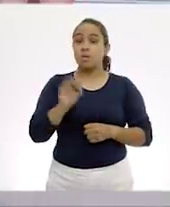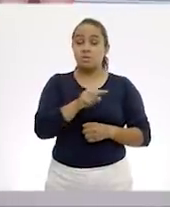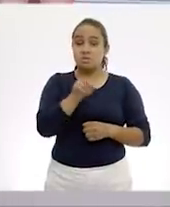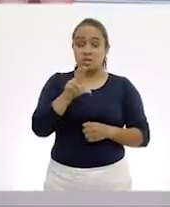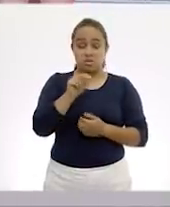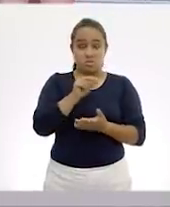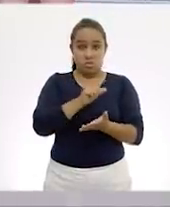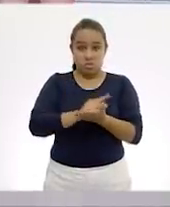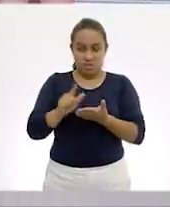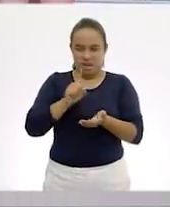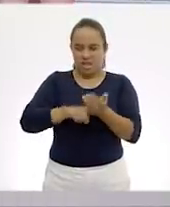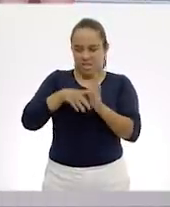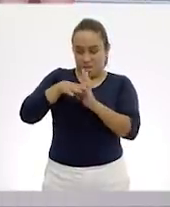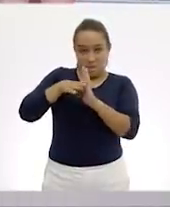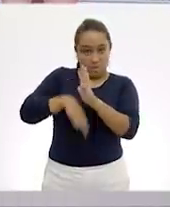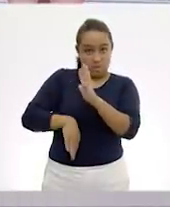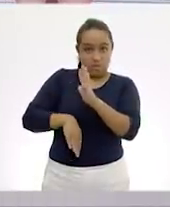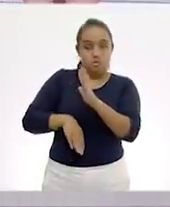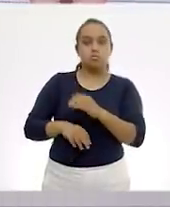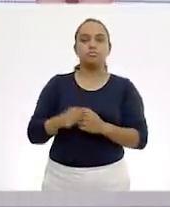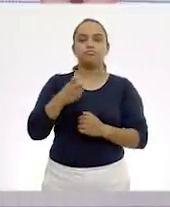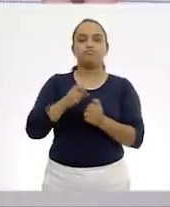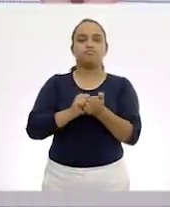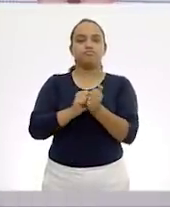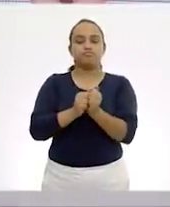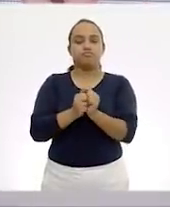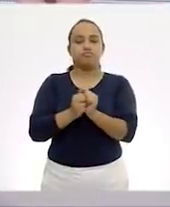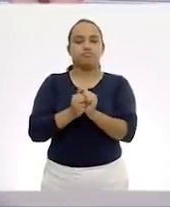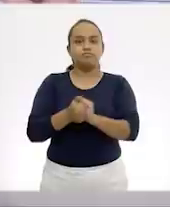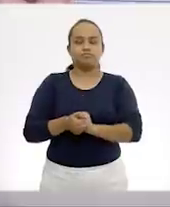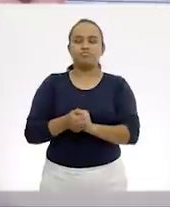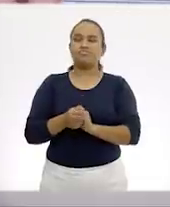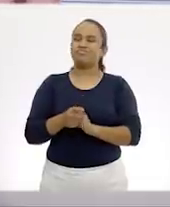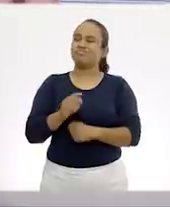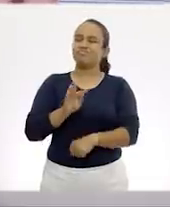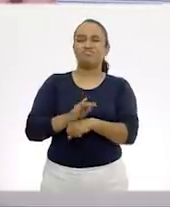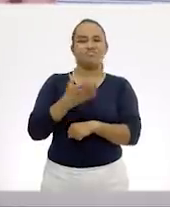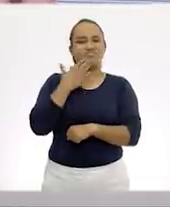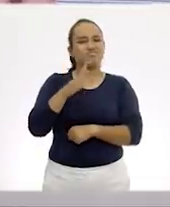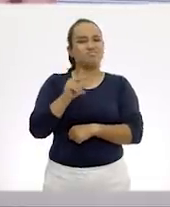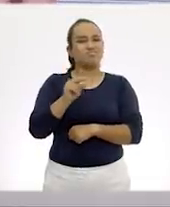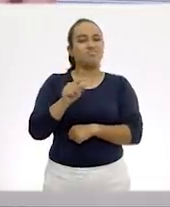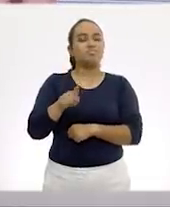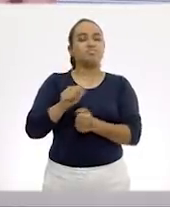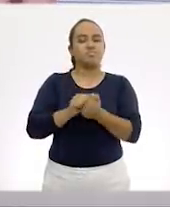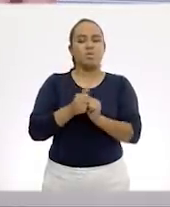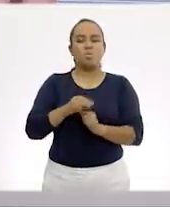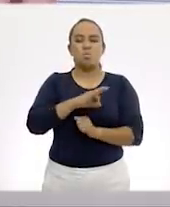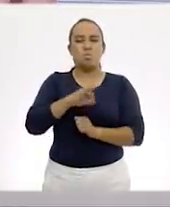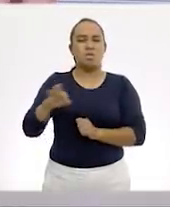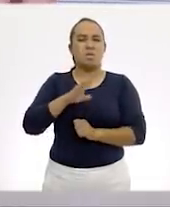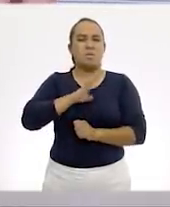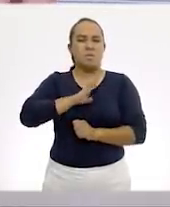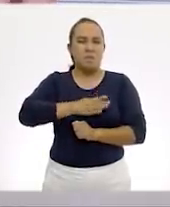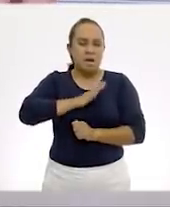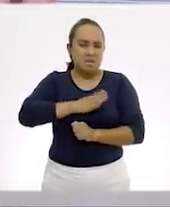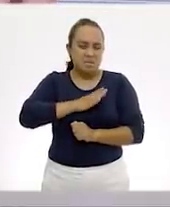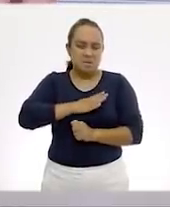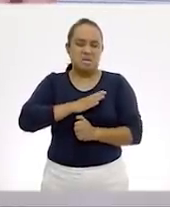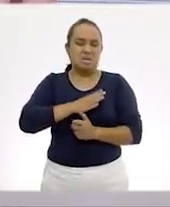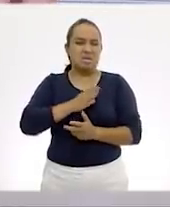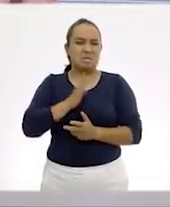en los órganos sexuales provoca que se den condiciones favorables para que se desarrollen microbios como las